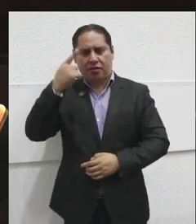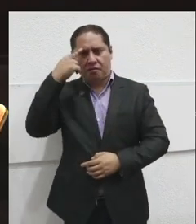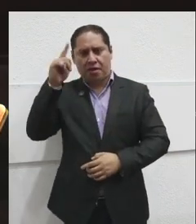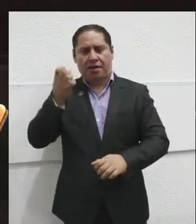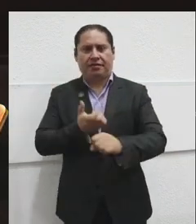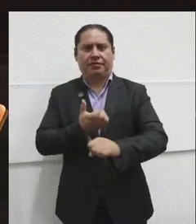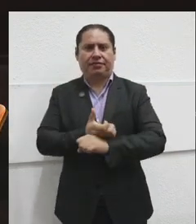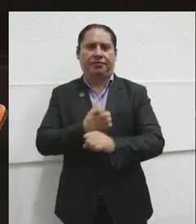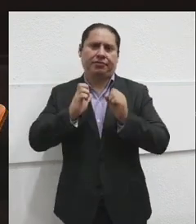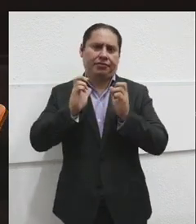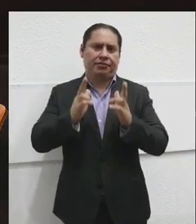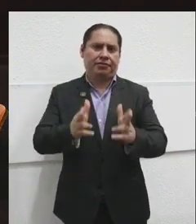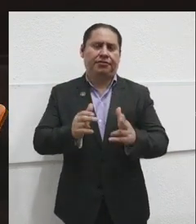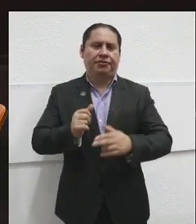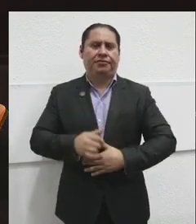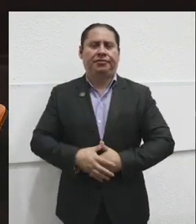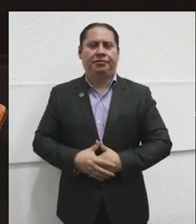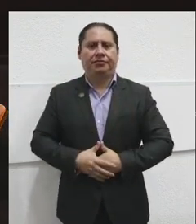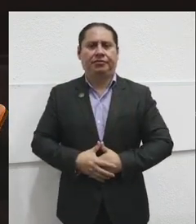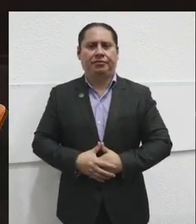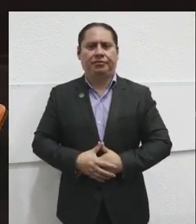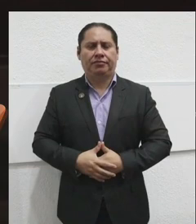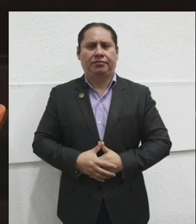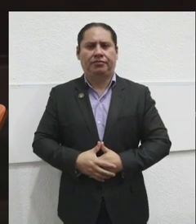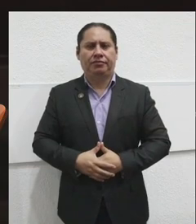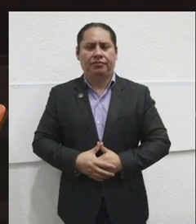Estado de Chiapas.